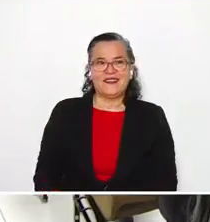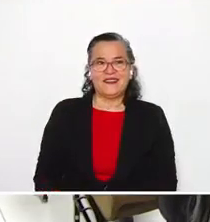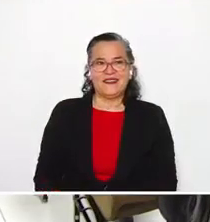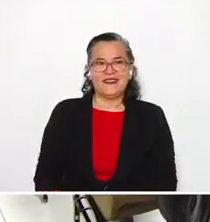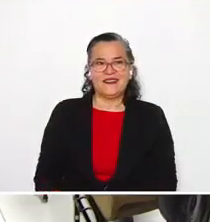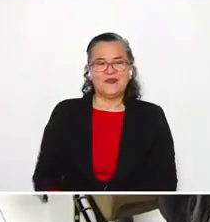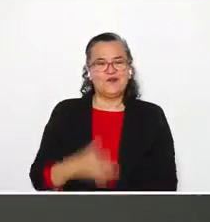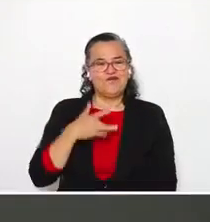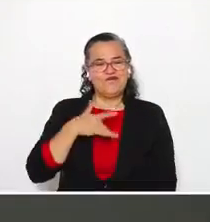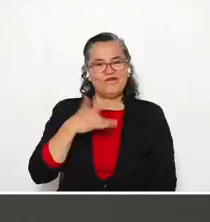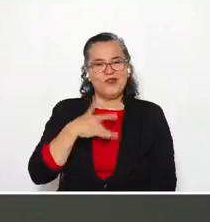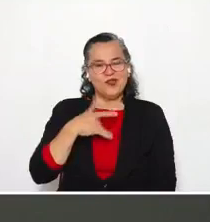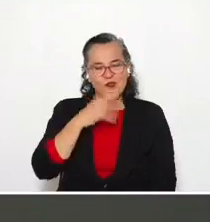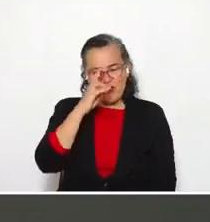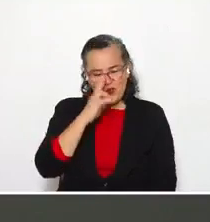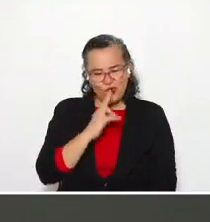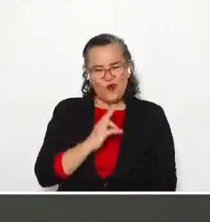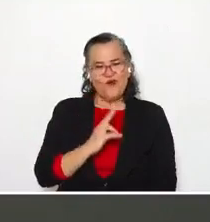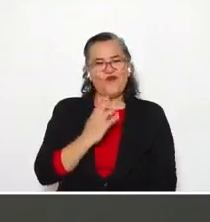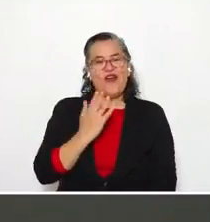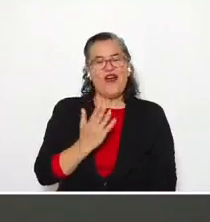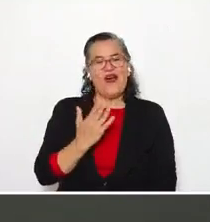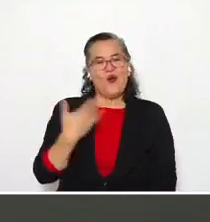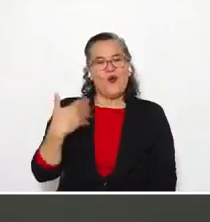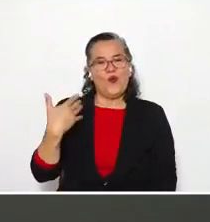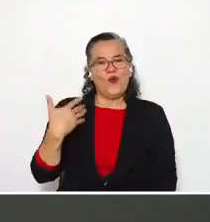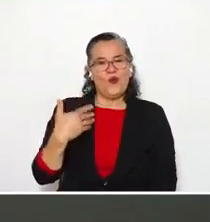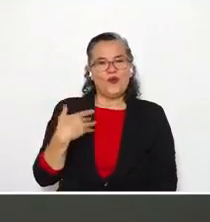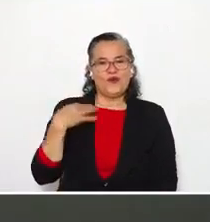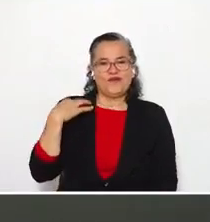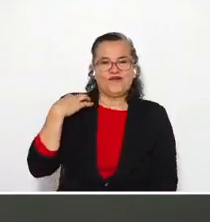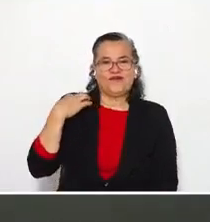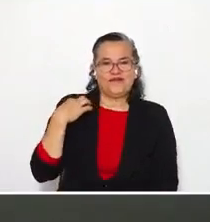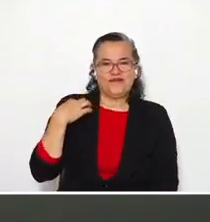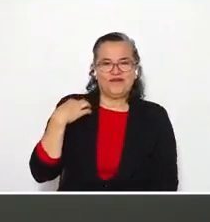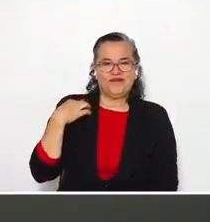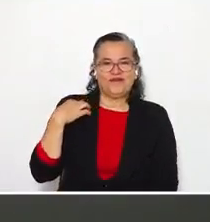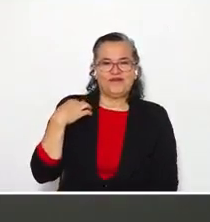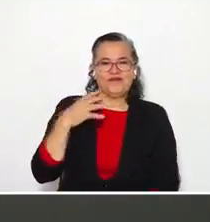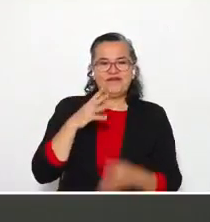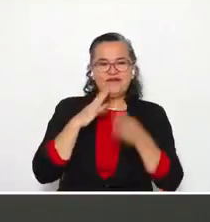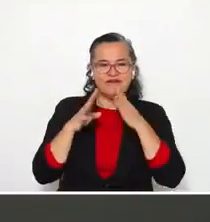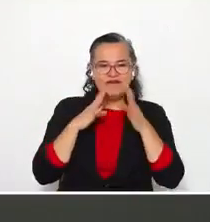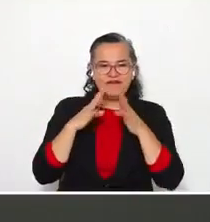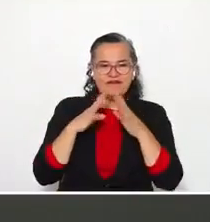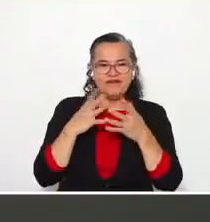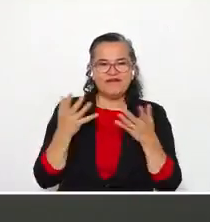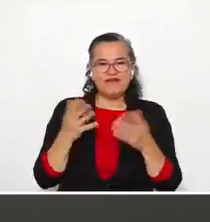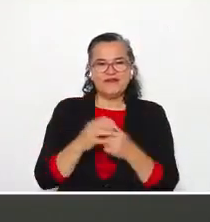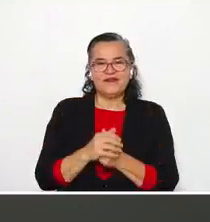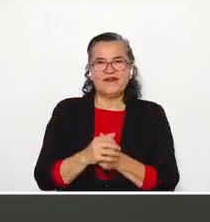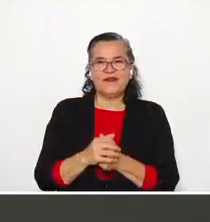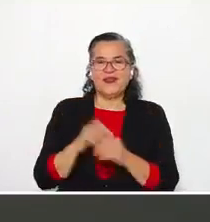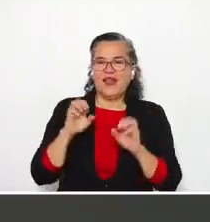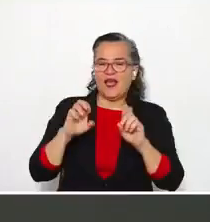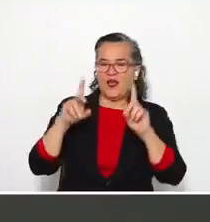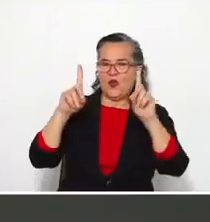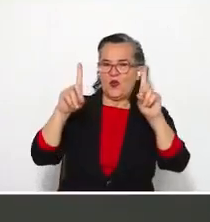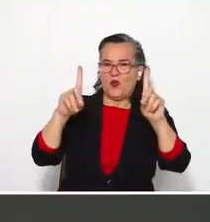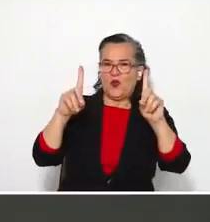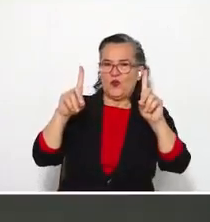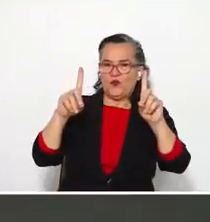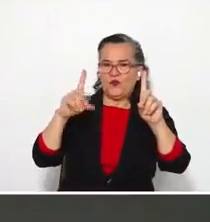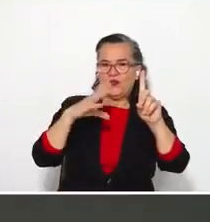Me siento muy honrado de que me hayan invitado a hablar sobre la educación